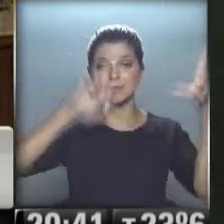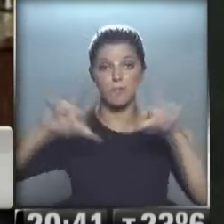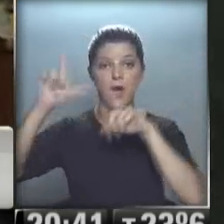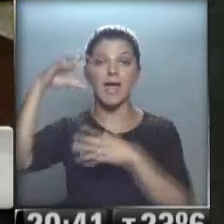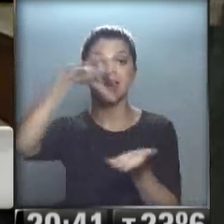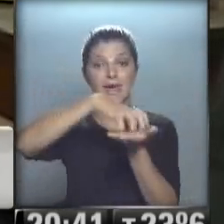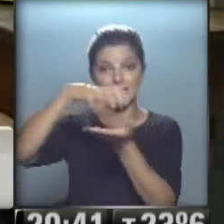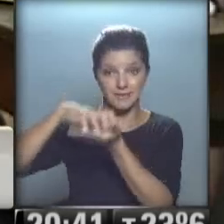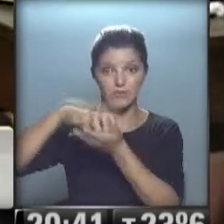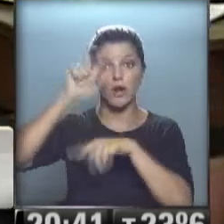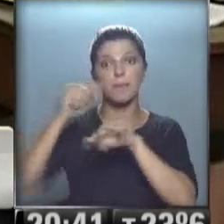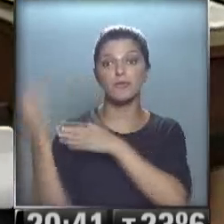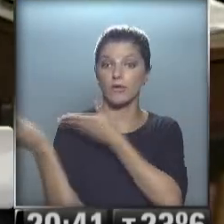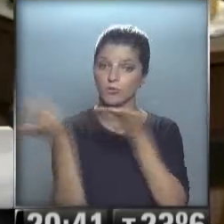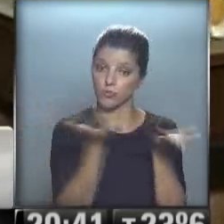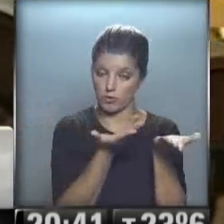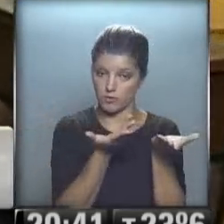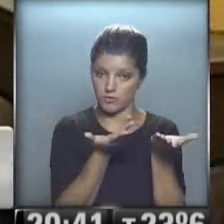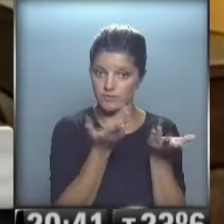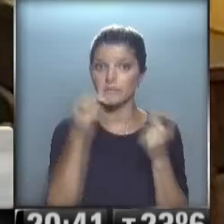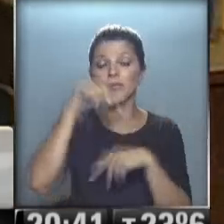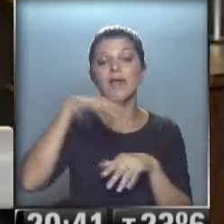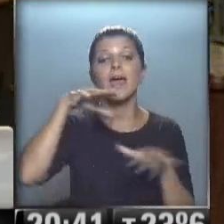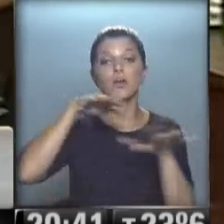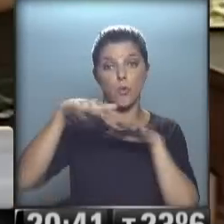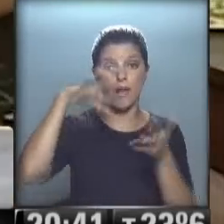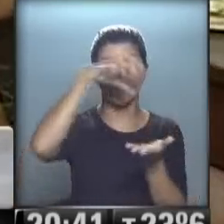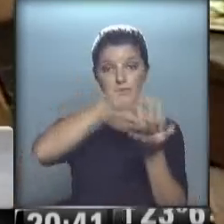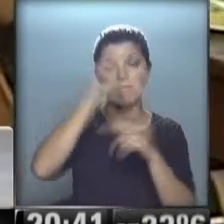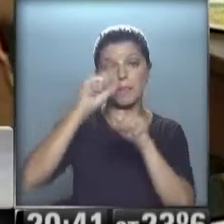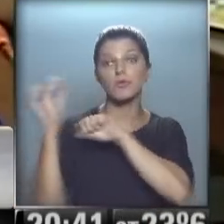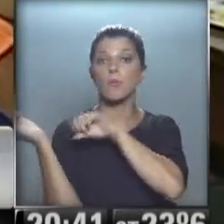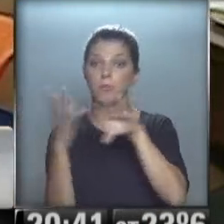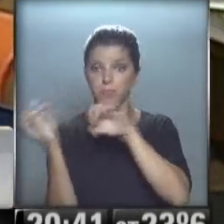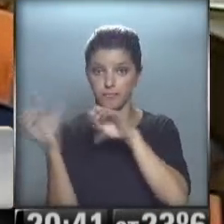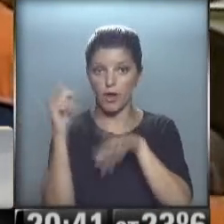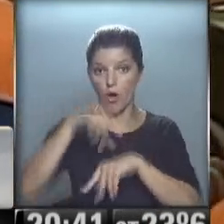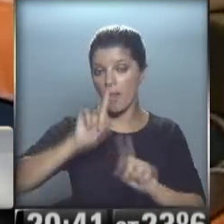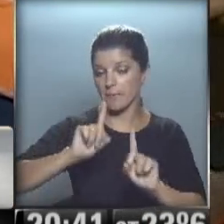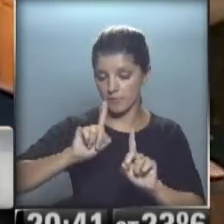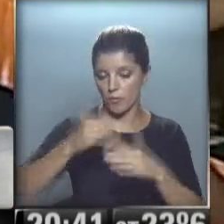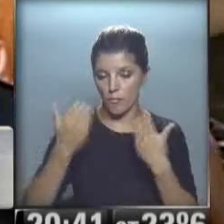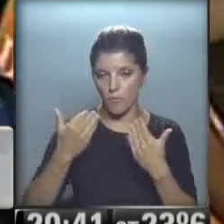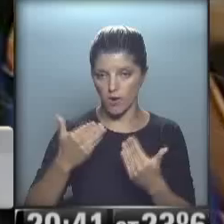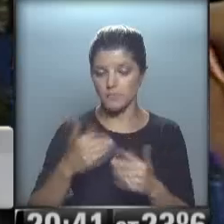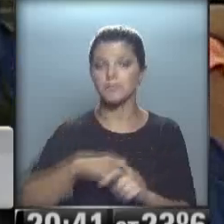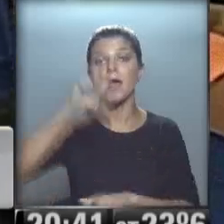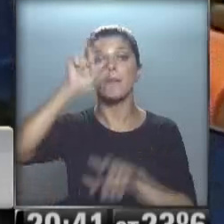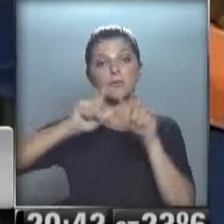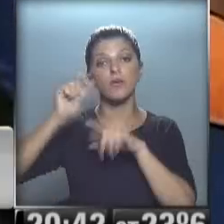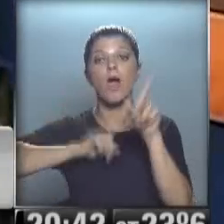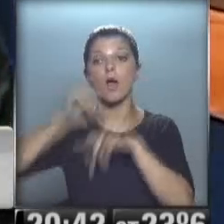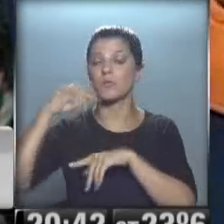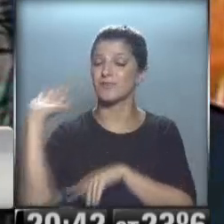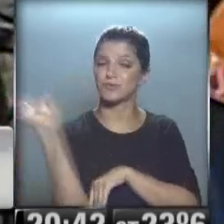centros de asistencia, los centros de evacuados que se pueden estar replicando en este mismo momento. Las personas, algunas que lo han